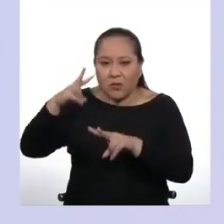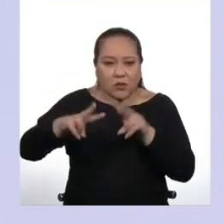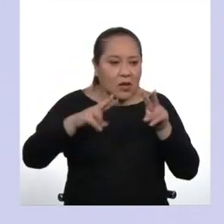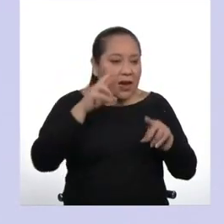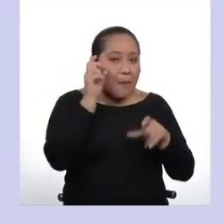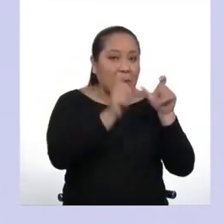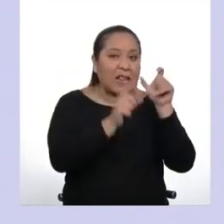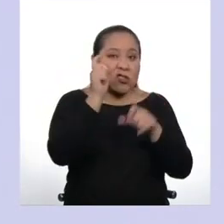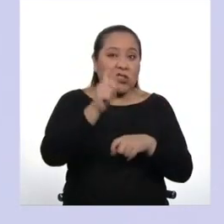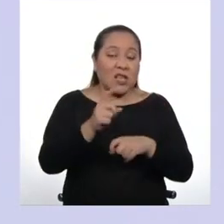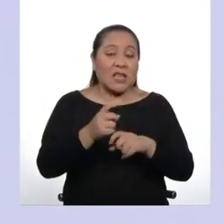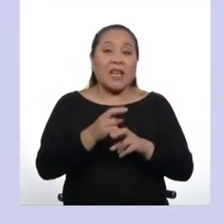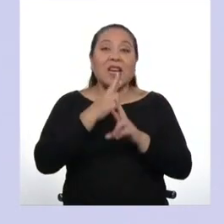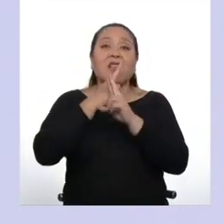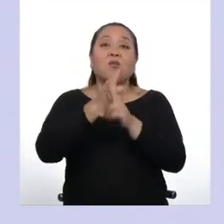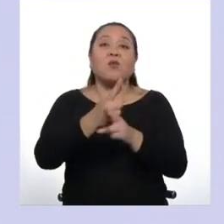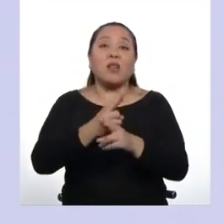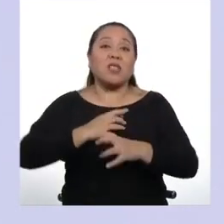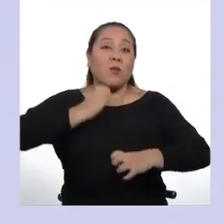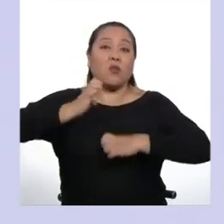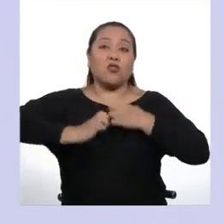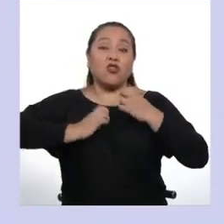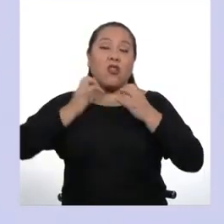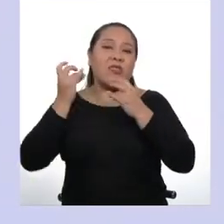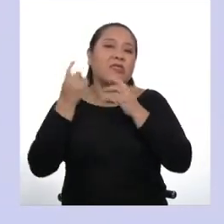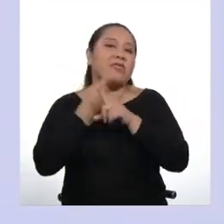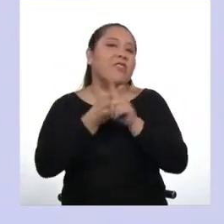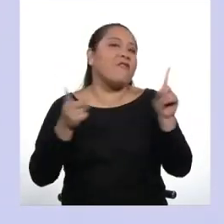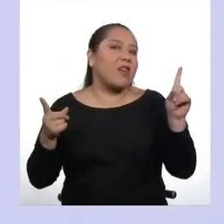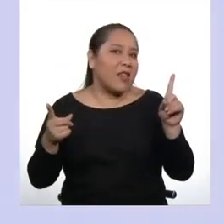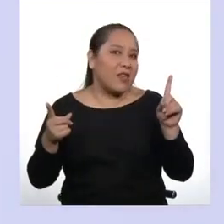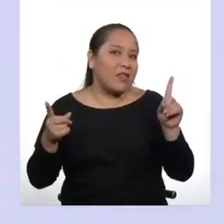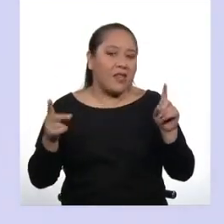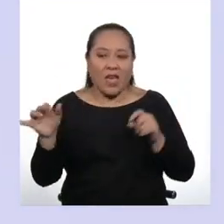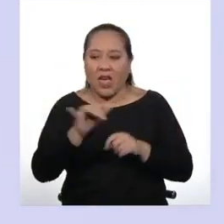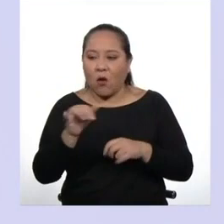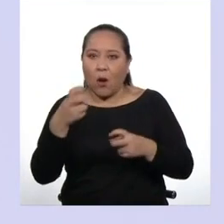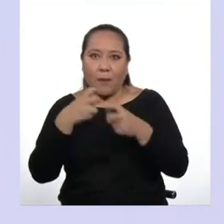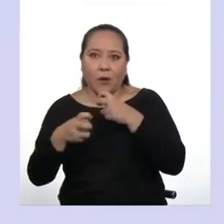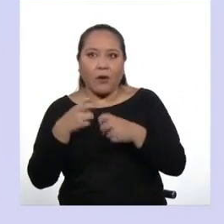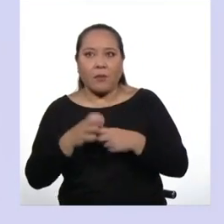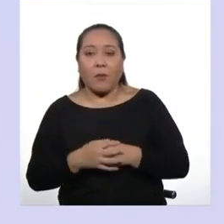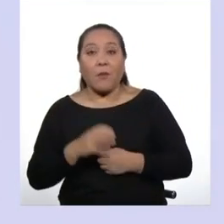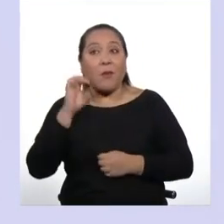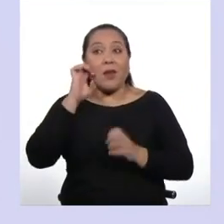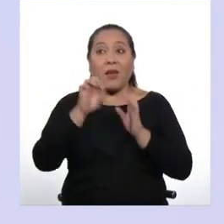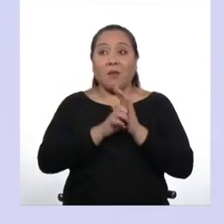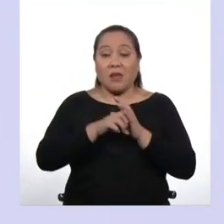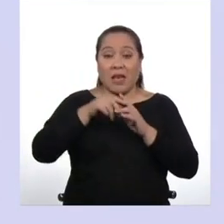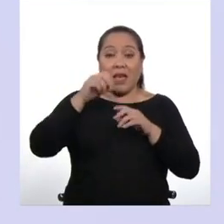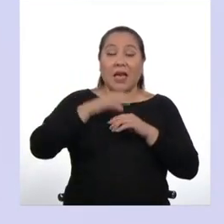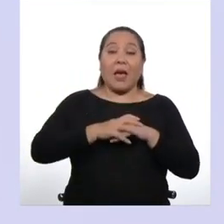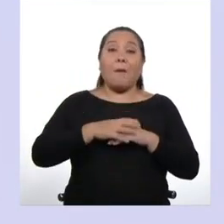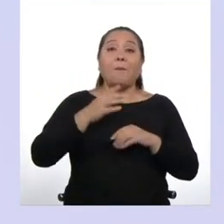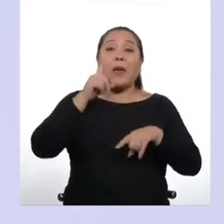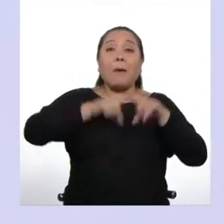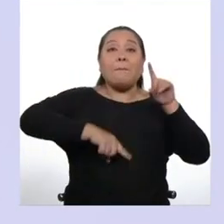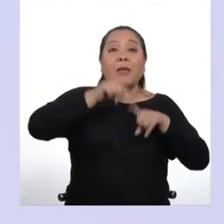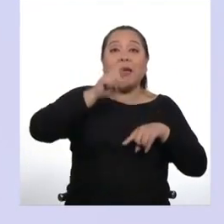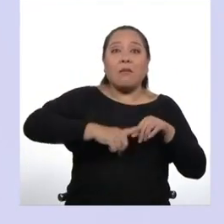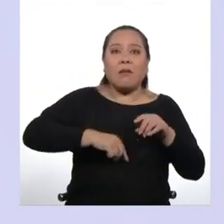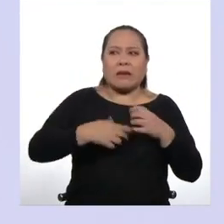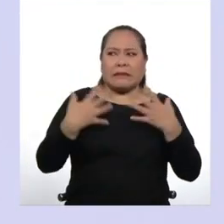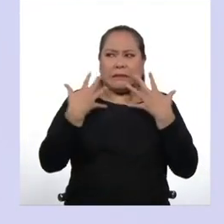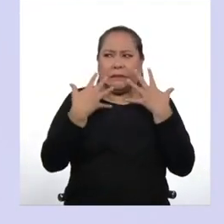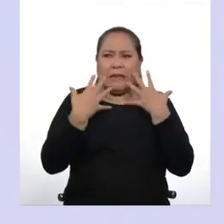de distintas maneras ante un mismo estímulo. ¡Claro! Como mi primito que le tiene miedo a las películas de vampiros y porque